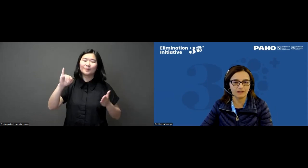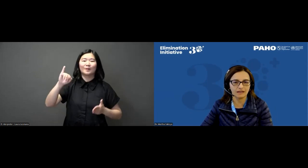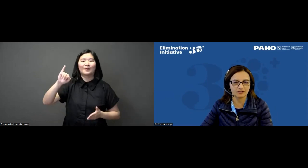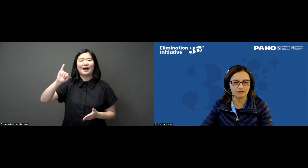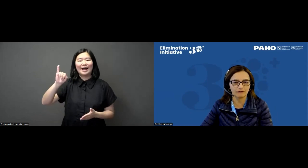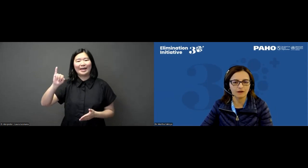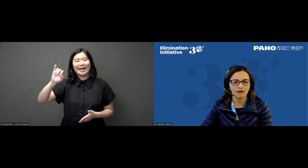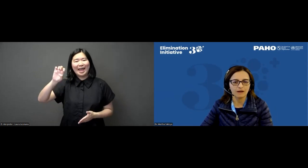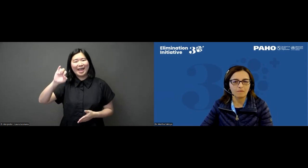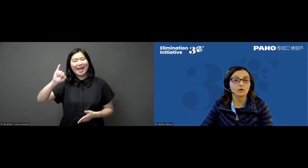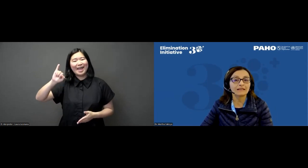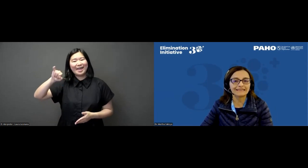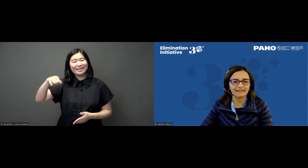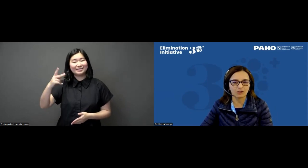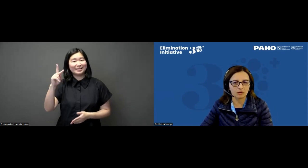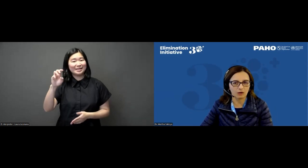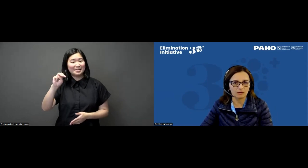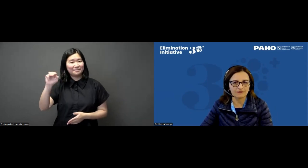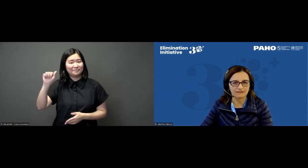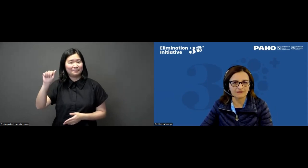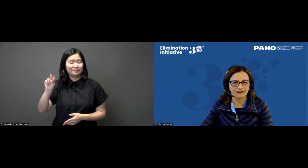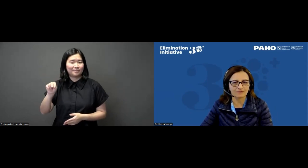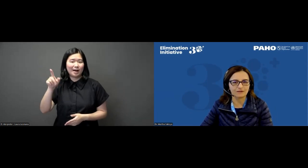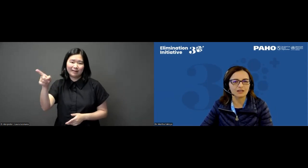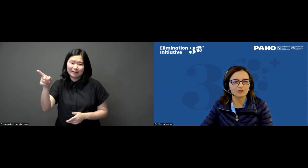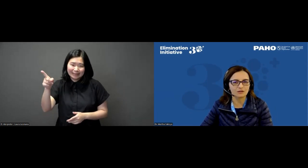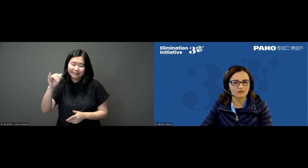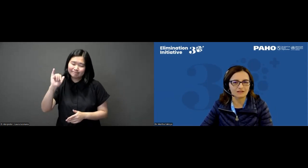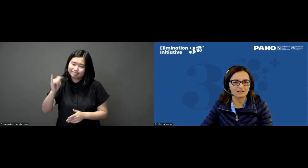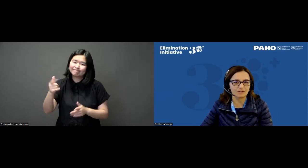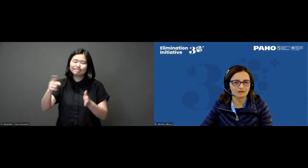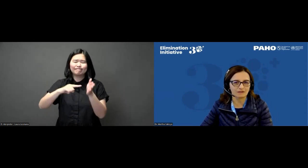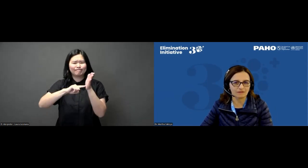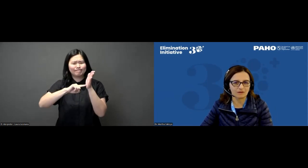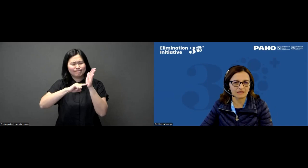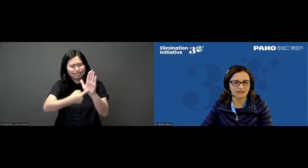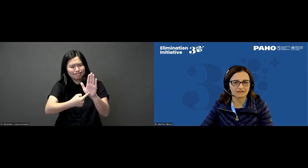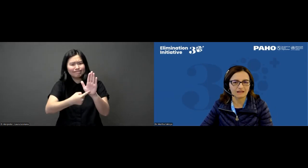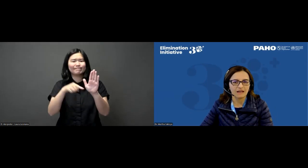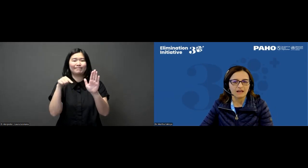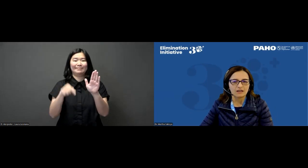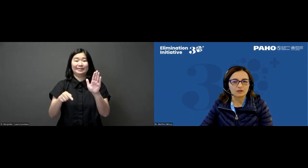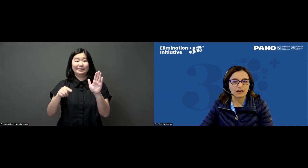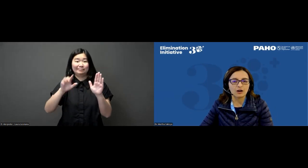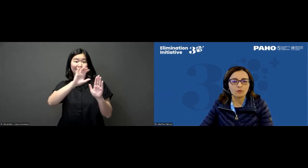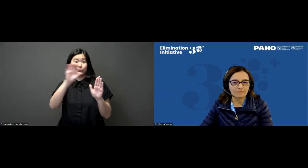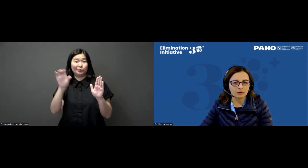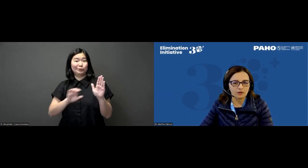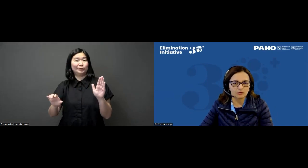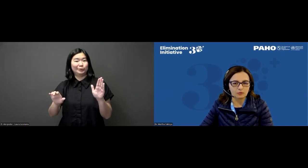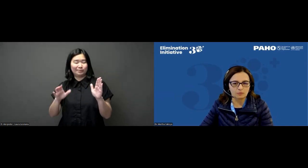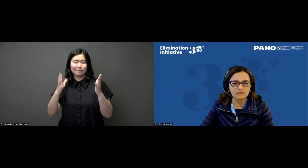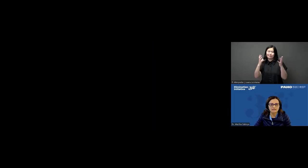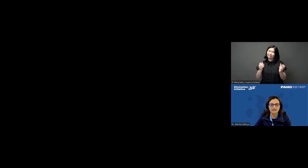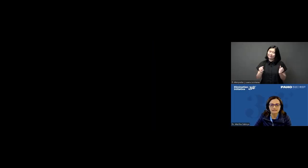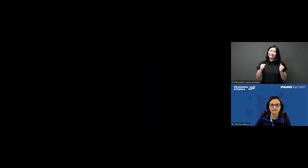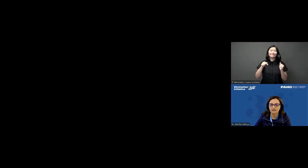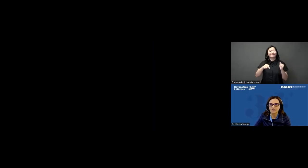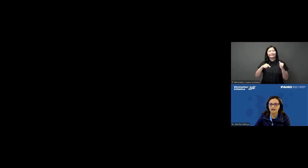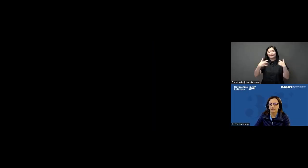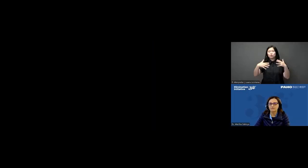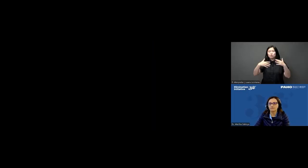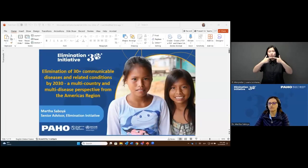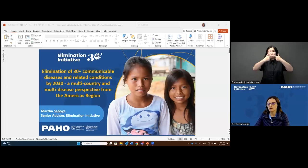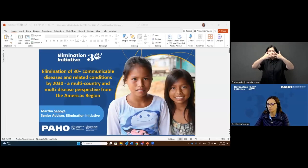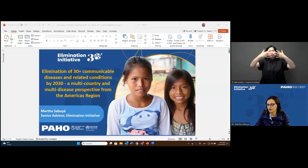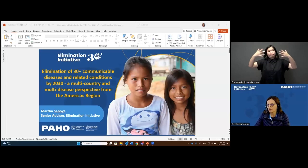de los determinantes sociales de la salud y de la agenda para la eliminación de más de 30 enfermedades transmitibles en la